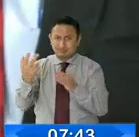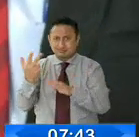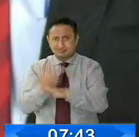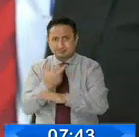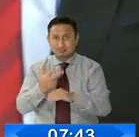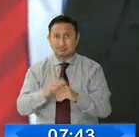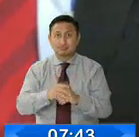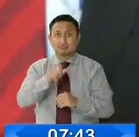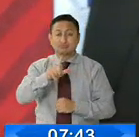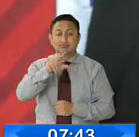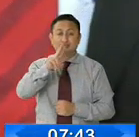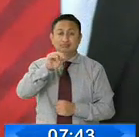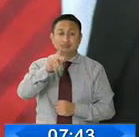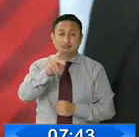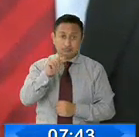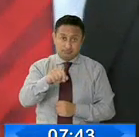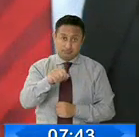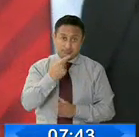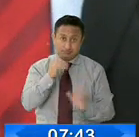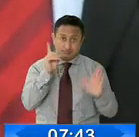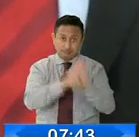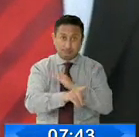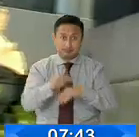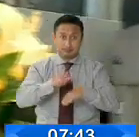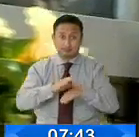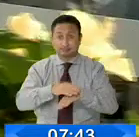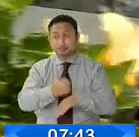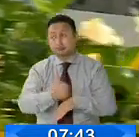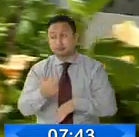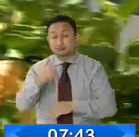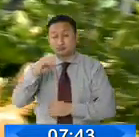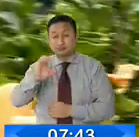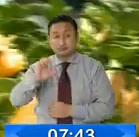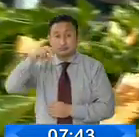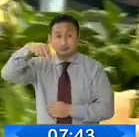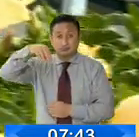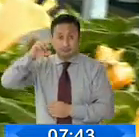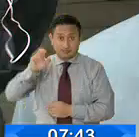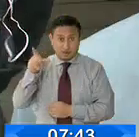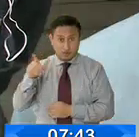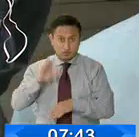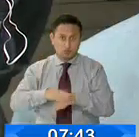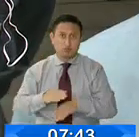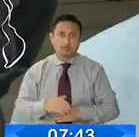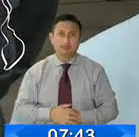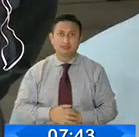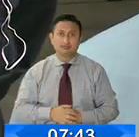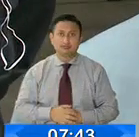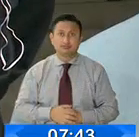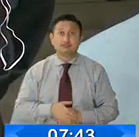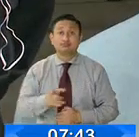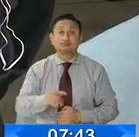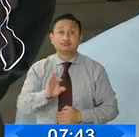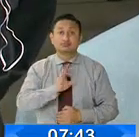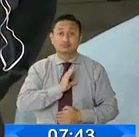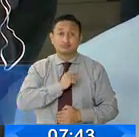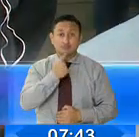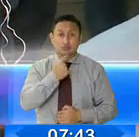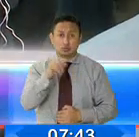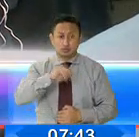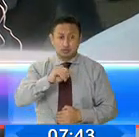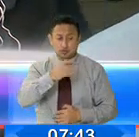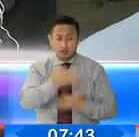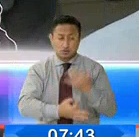Fausto Lupera, el demandante, responsabilizó al Consejo Nacional Electoral, CNE. El señor perito se queja ante